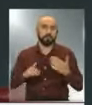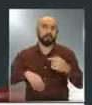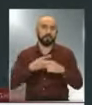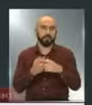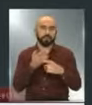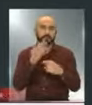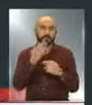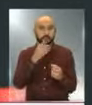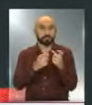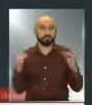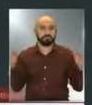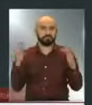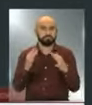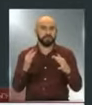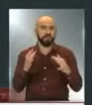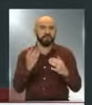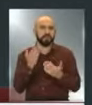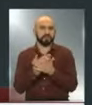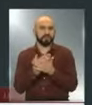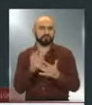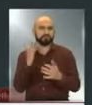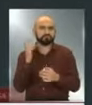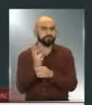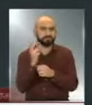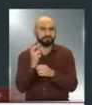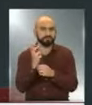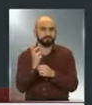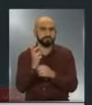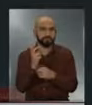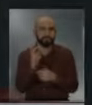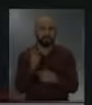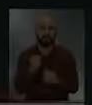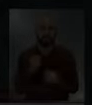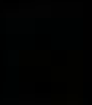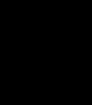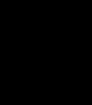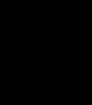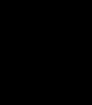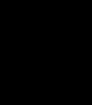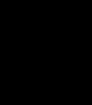dispersar a aquellas personas que querían aprovecharse nuevamente de esta situación y saquear algunos locales.